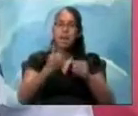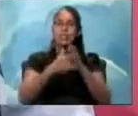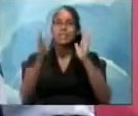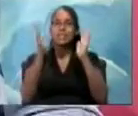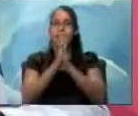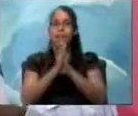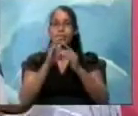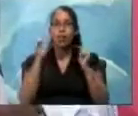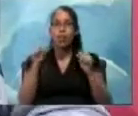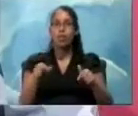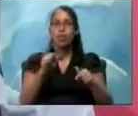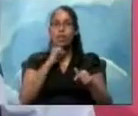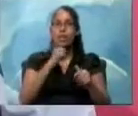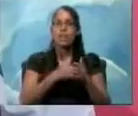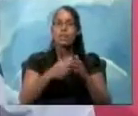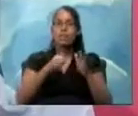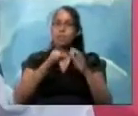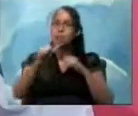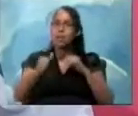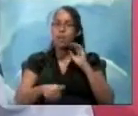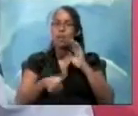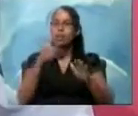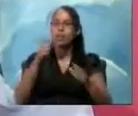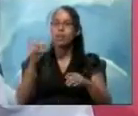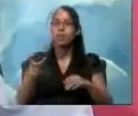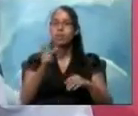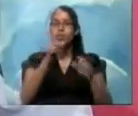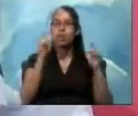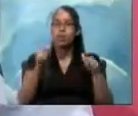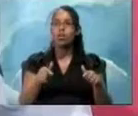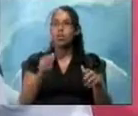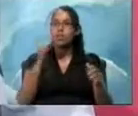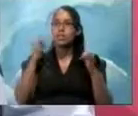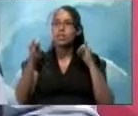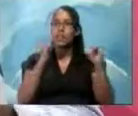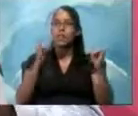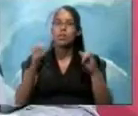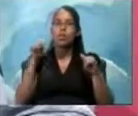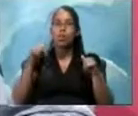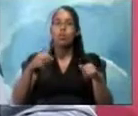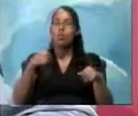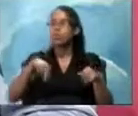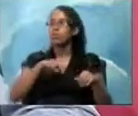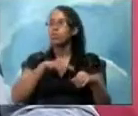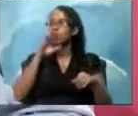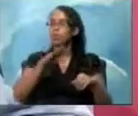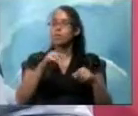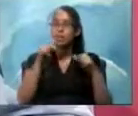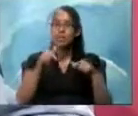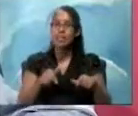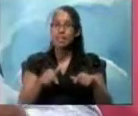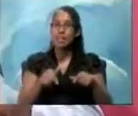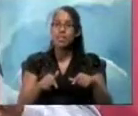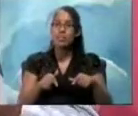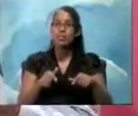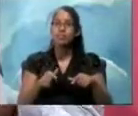qué es la Semana Mayor que las personas hoy celebran. Hoy nosotros que estamos acá, estamos,